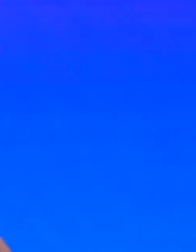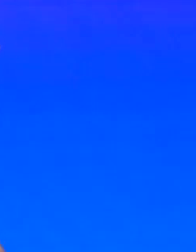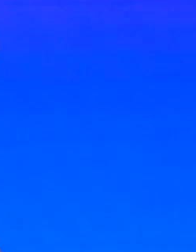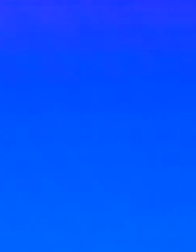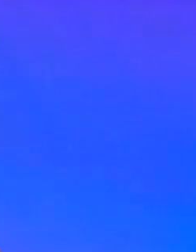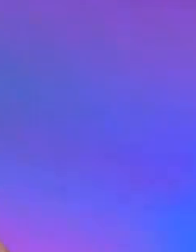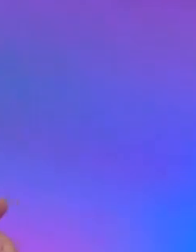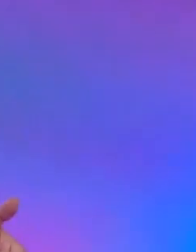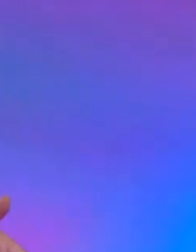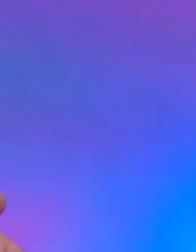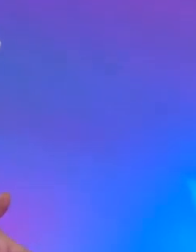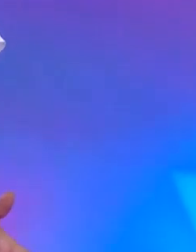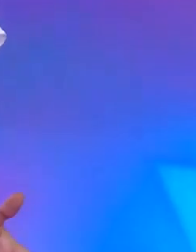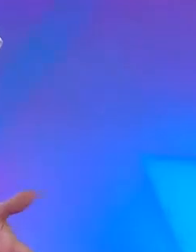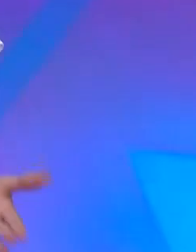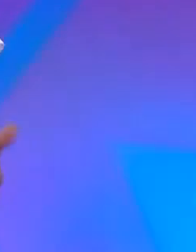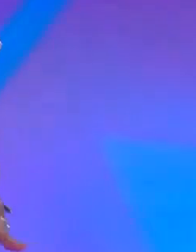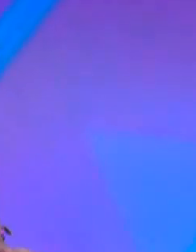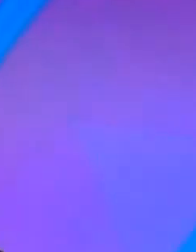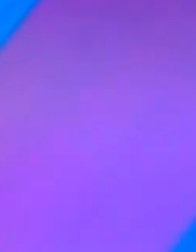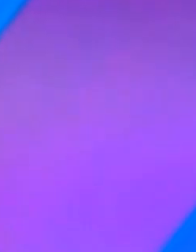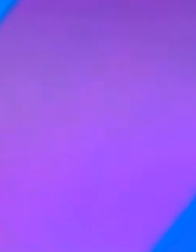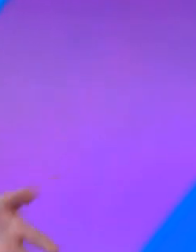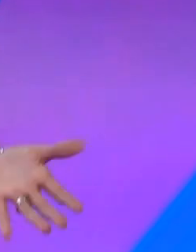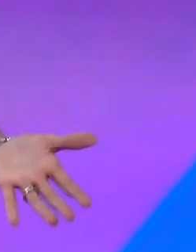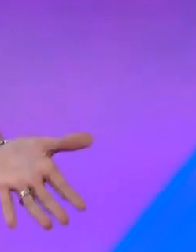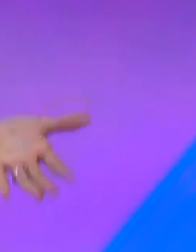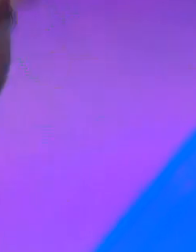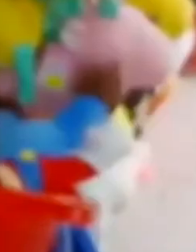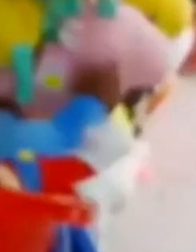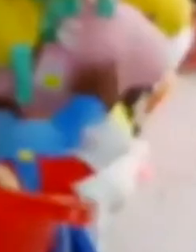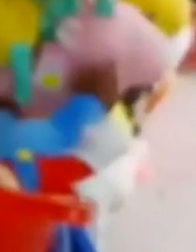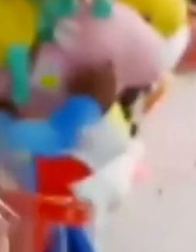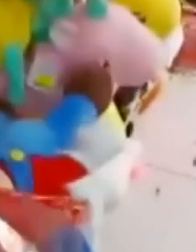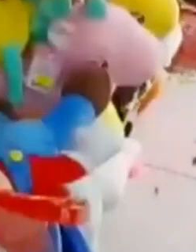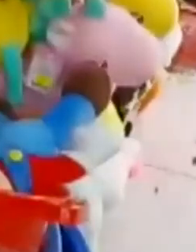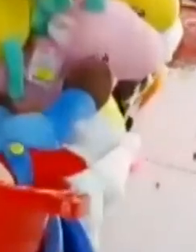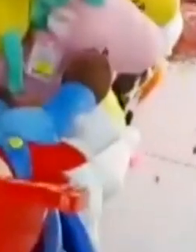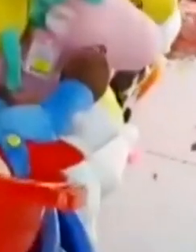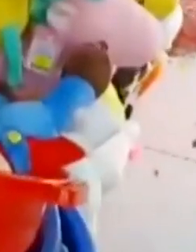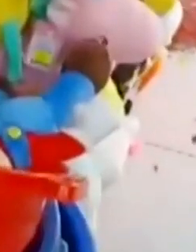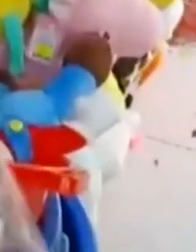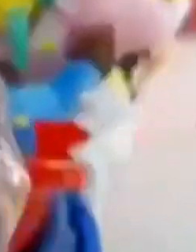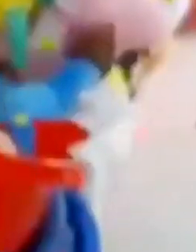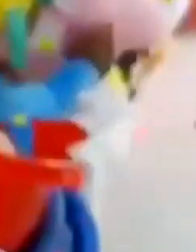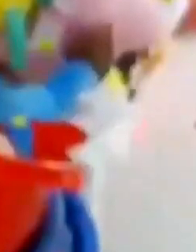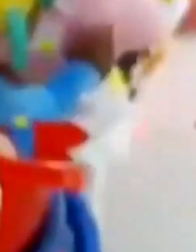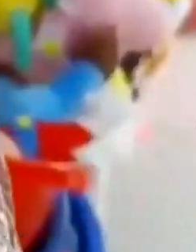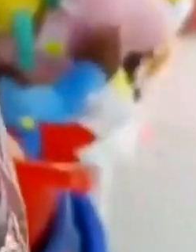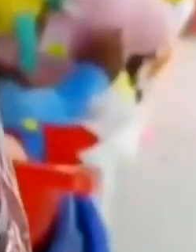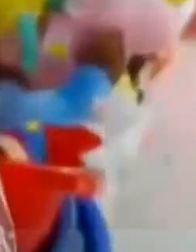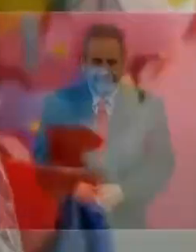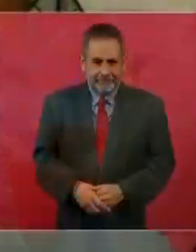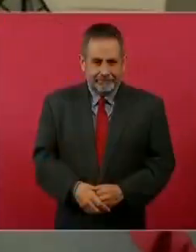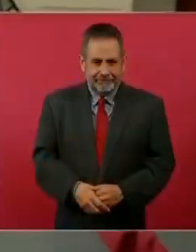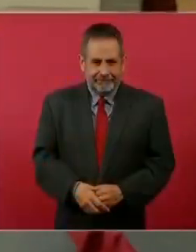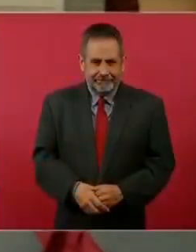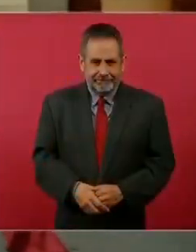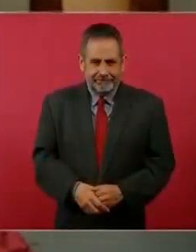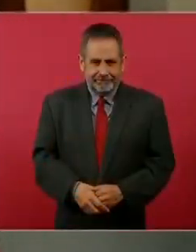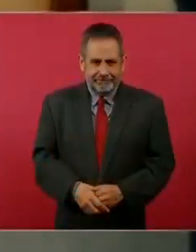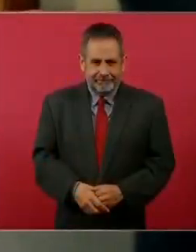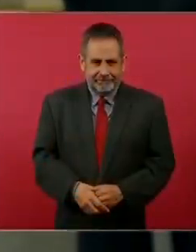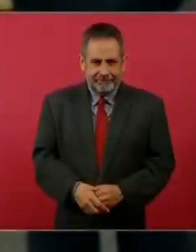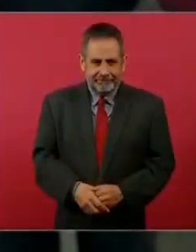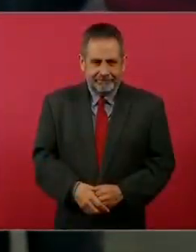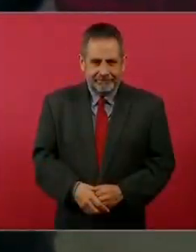aquí le mostramos el peluche parlante de López Obrador. ¿Qué cree? Ya viajó, ya llegó hasta Palacio Nacional. Se lo llevó al